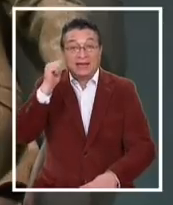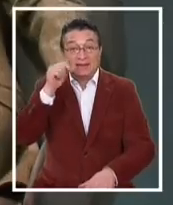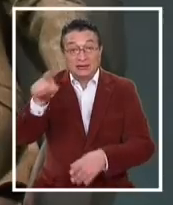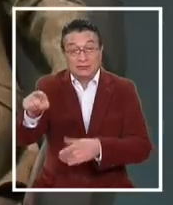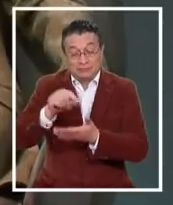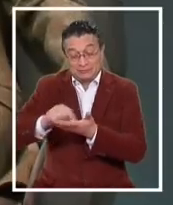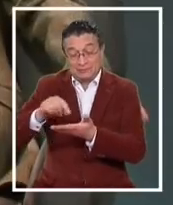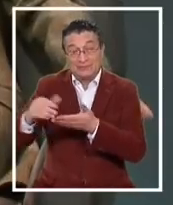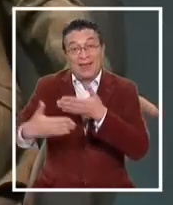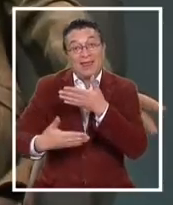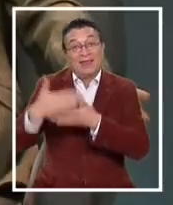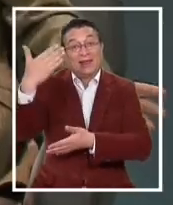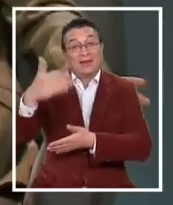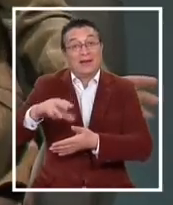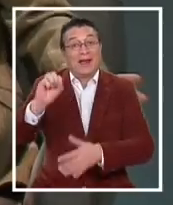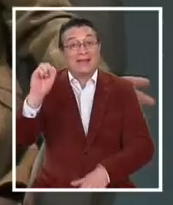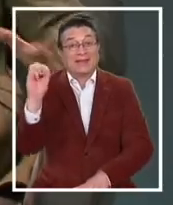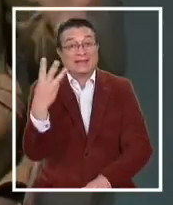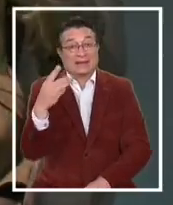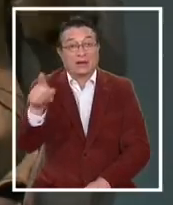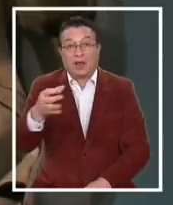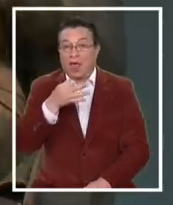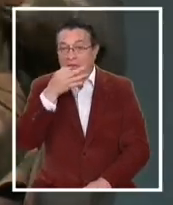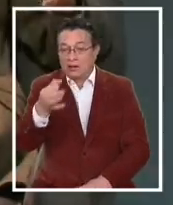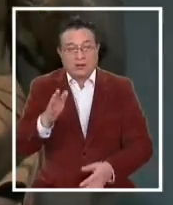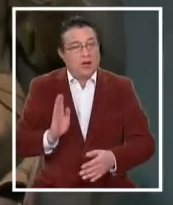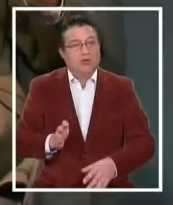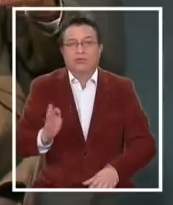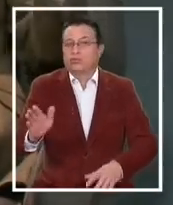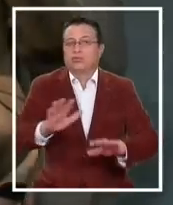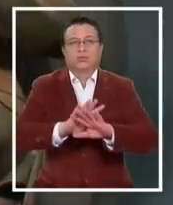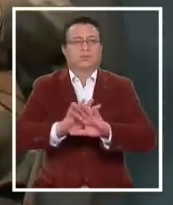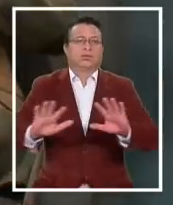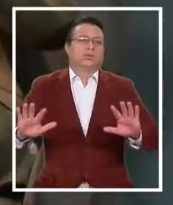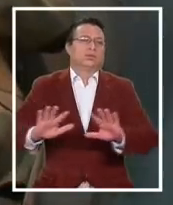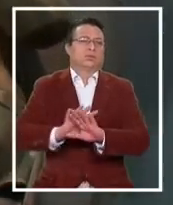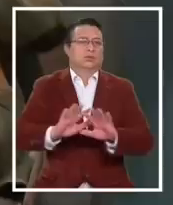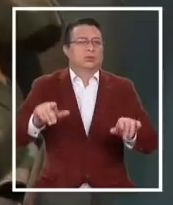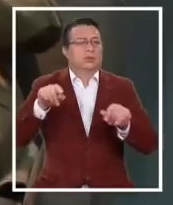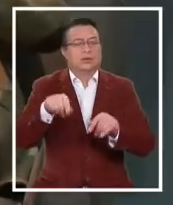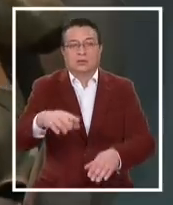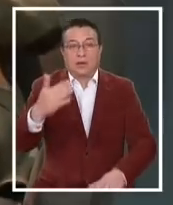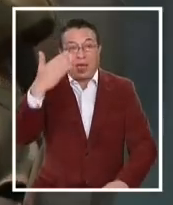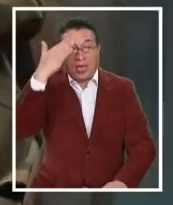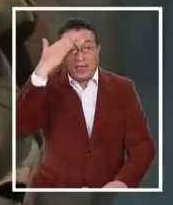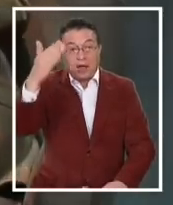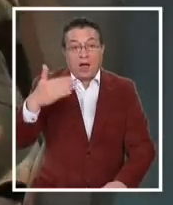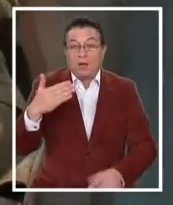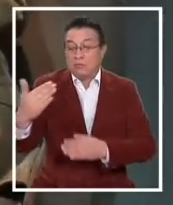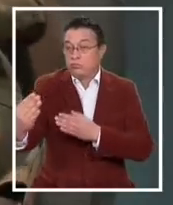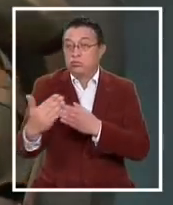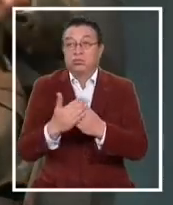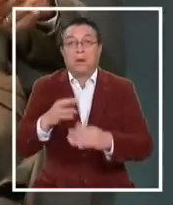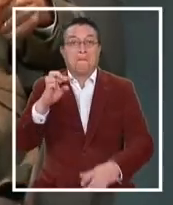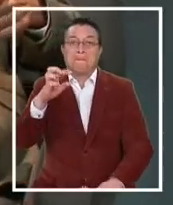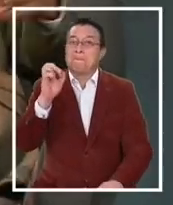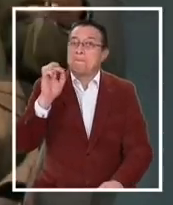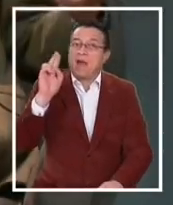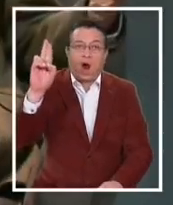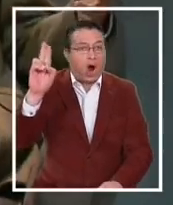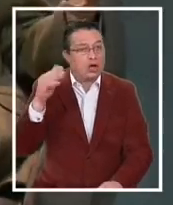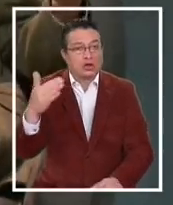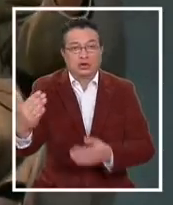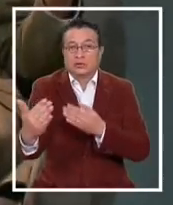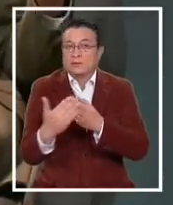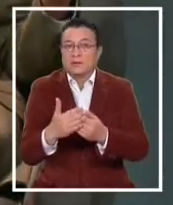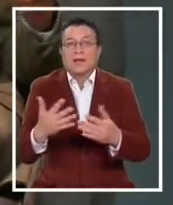Tercera, hablabas de que esto es insostenible y dabas cifras para explicar eso y que los días que vienen los ves más malos.